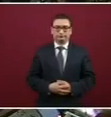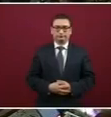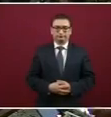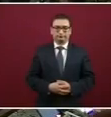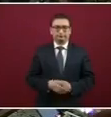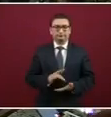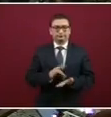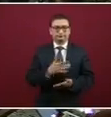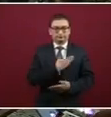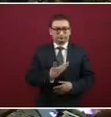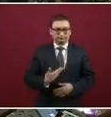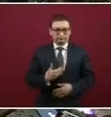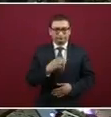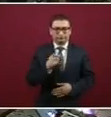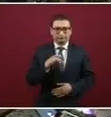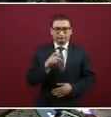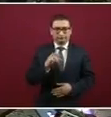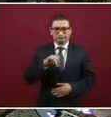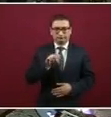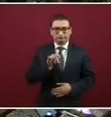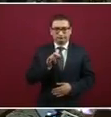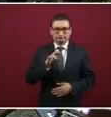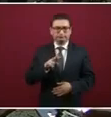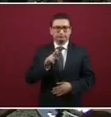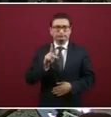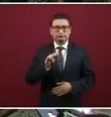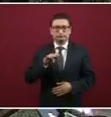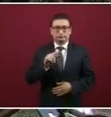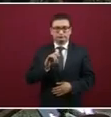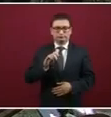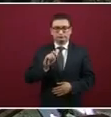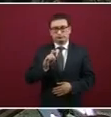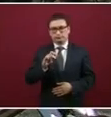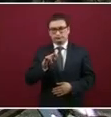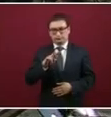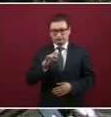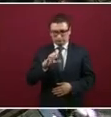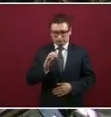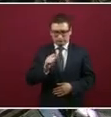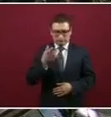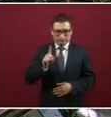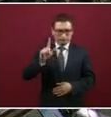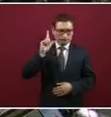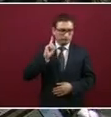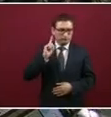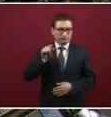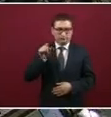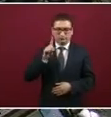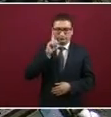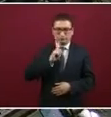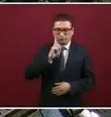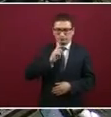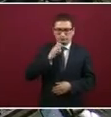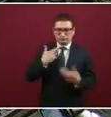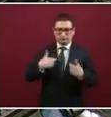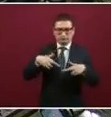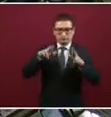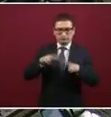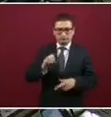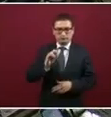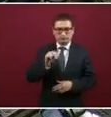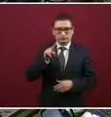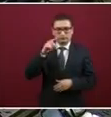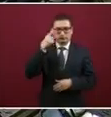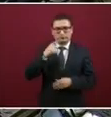Gracias, presidente. Celsin Juárez, de Puntos Suspensivos. El lunes pasado, la representante de la Oficina de las Naciones Unidas para la Prevención